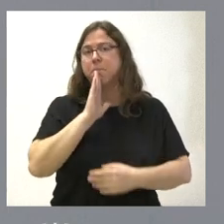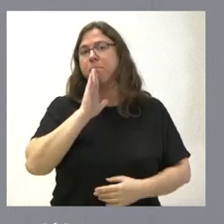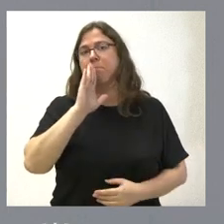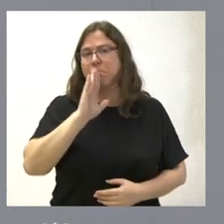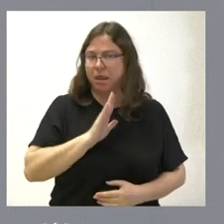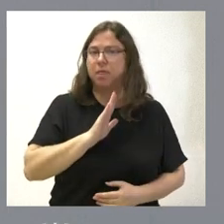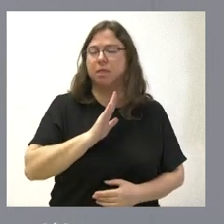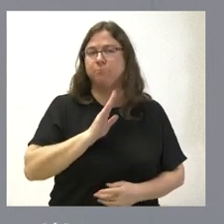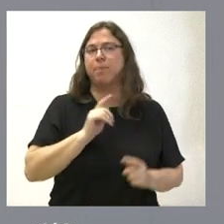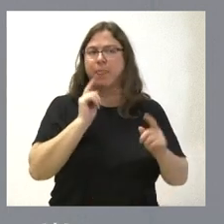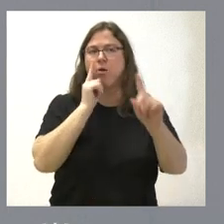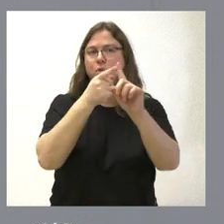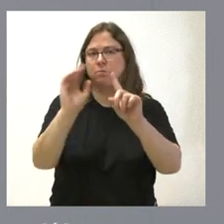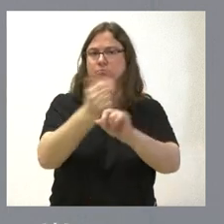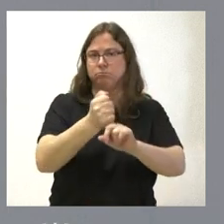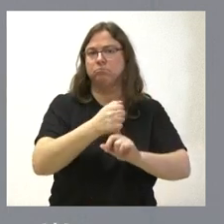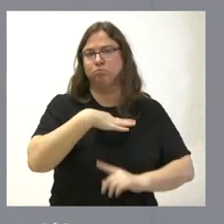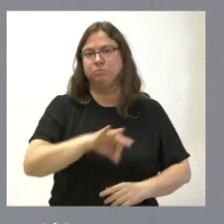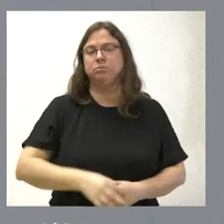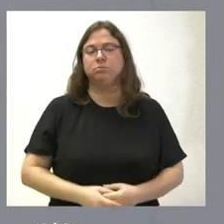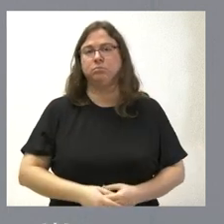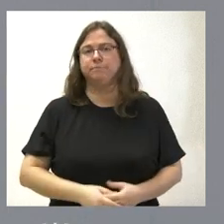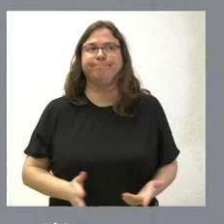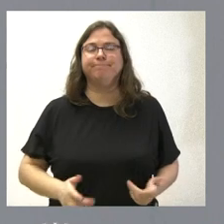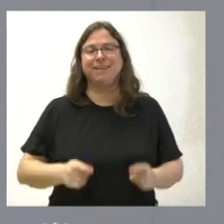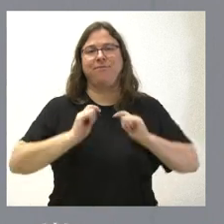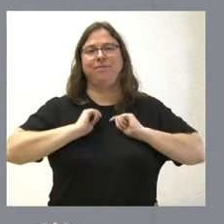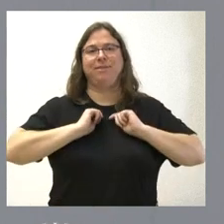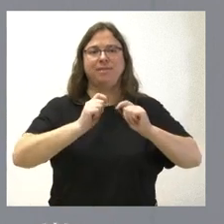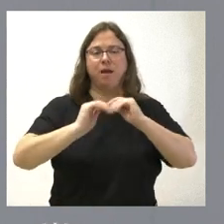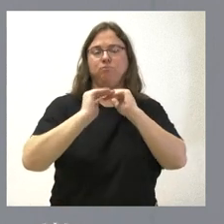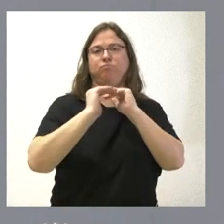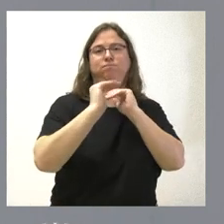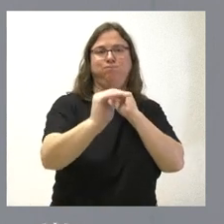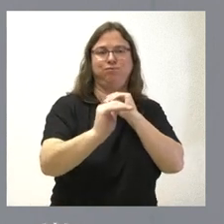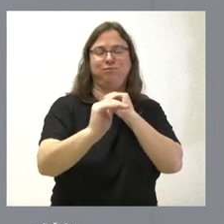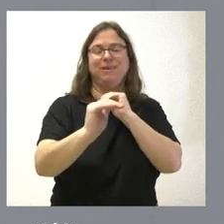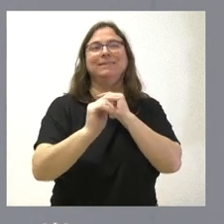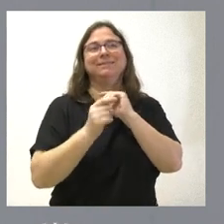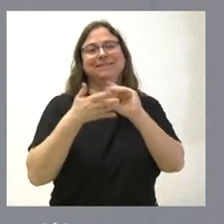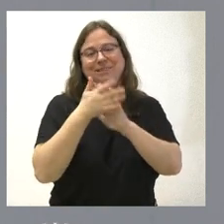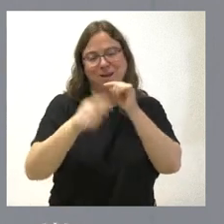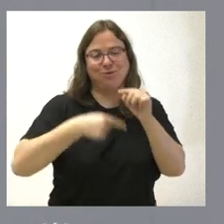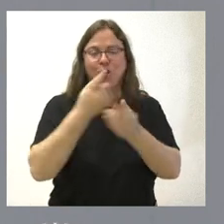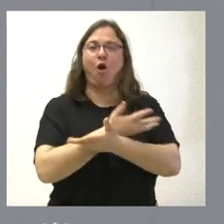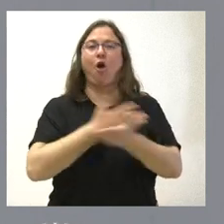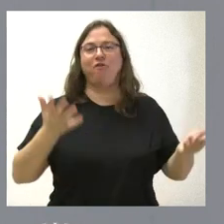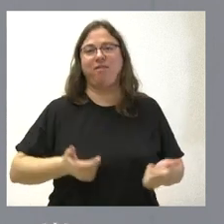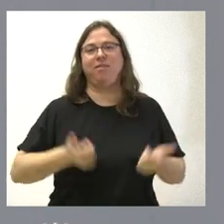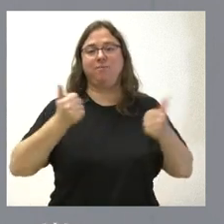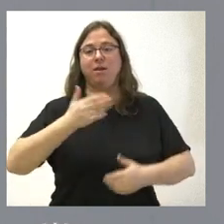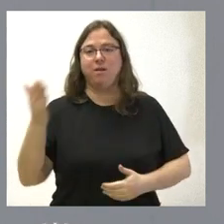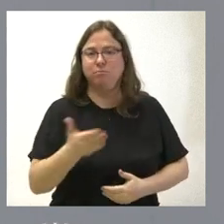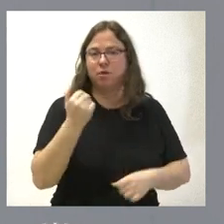contribuye a este objetivo sin duda más estabilidad también ayuda a generar más confianza y más confianza también es bueno para la actividad productiva y el